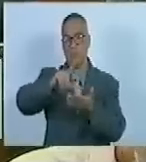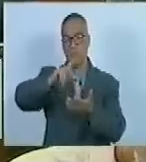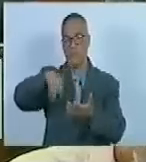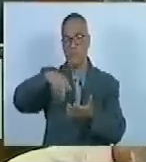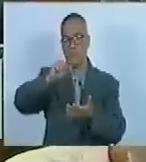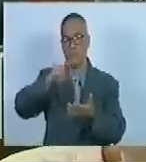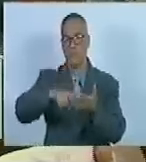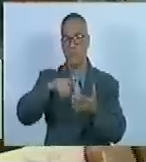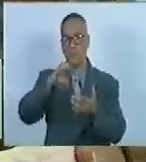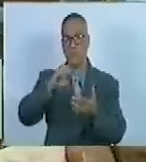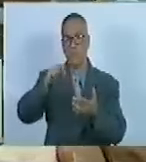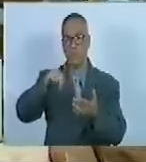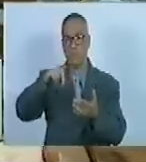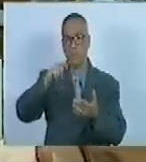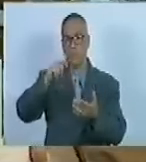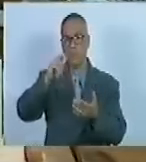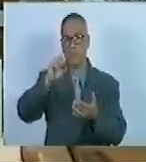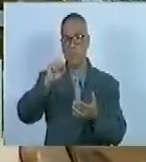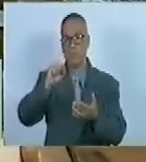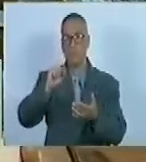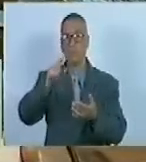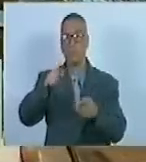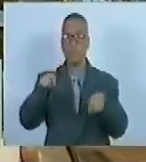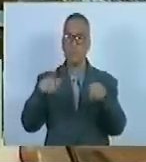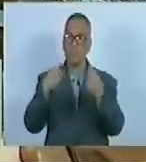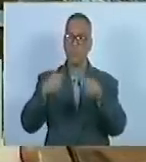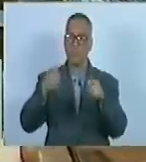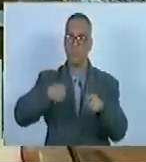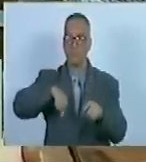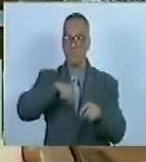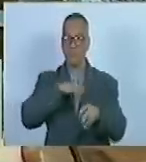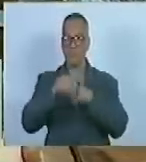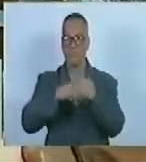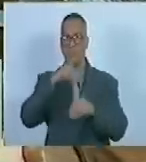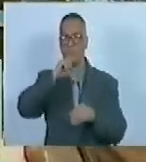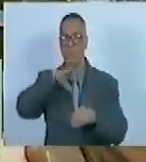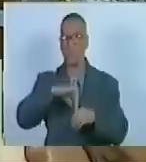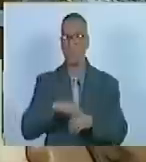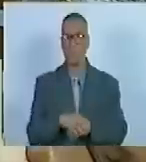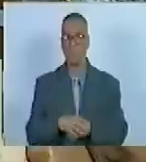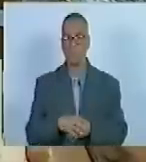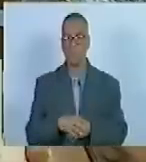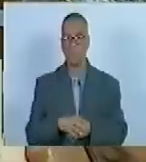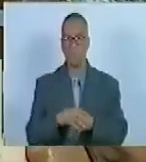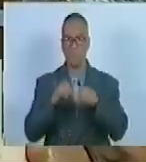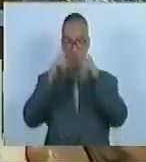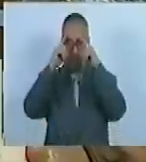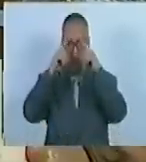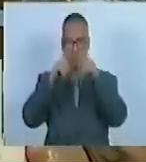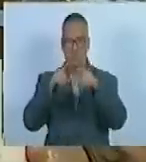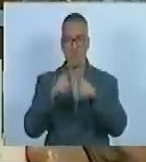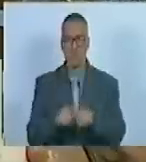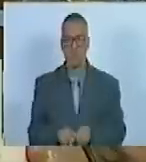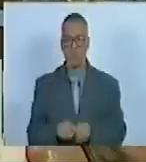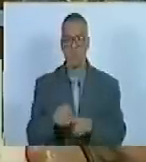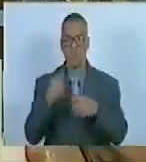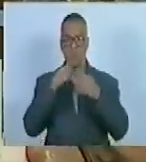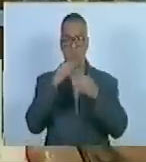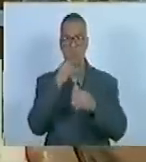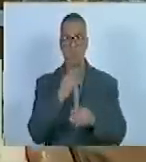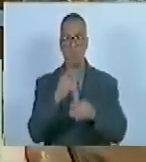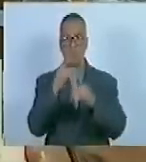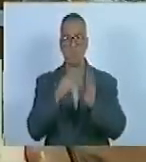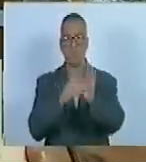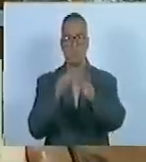Desde acá celebramos también este hecho histórico que nos define y nos realza